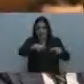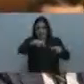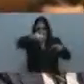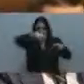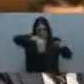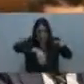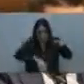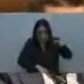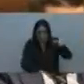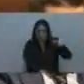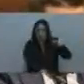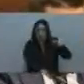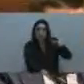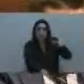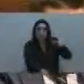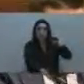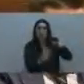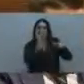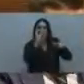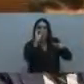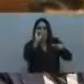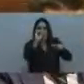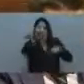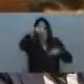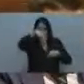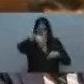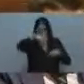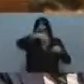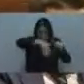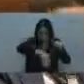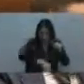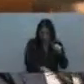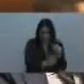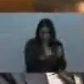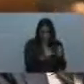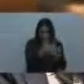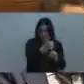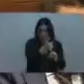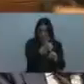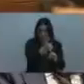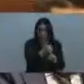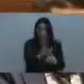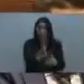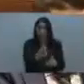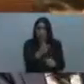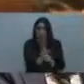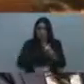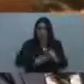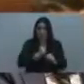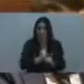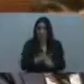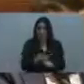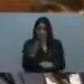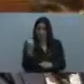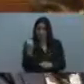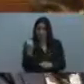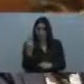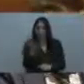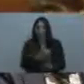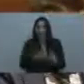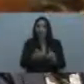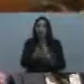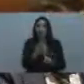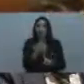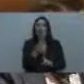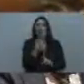de 0 metros. 0 metros. Y lo que se consiguió en aquella legislatura solamente fue